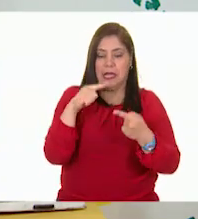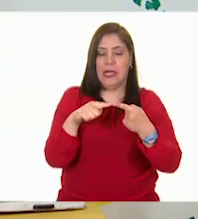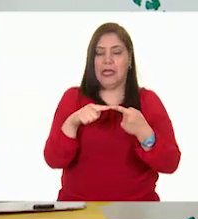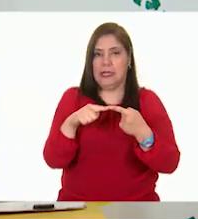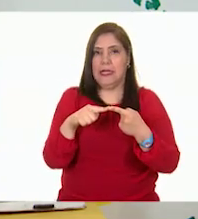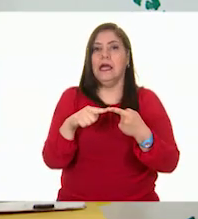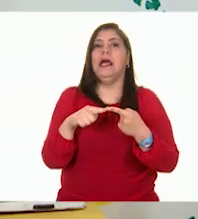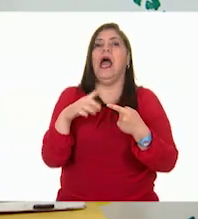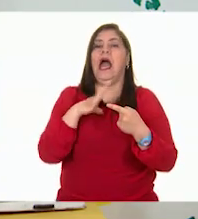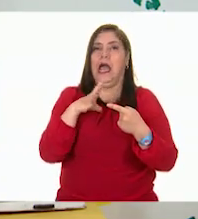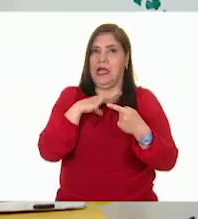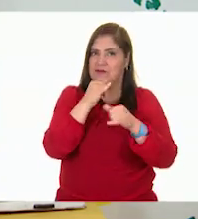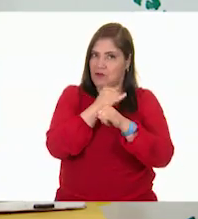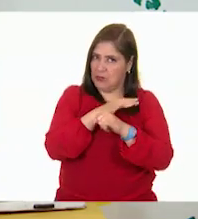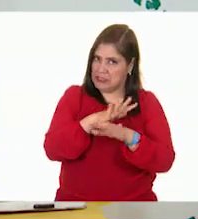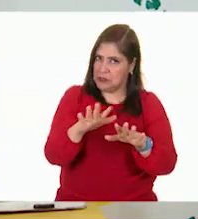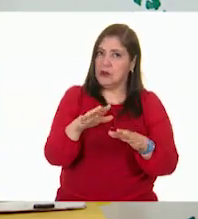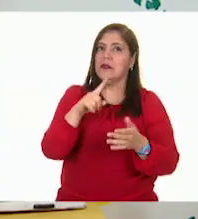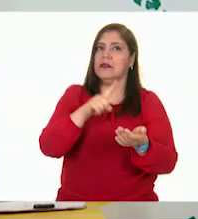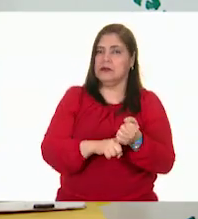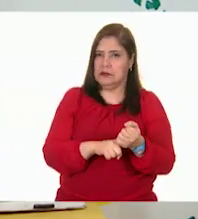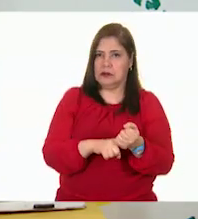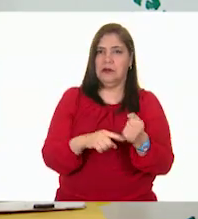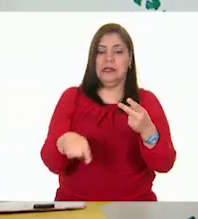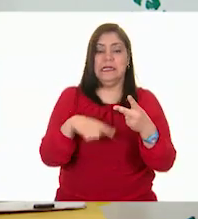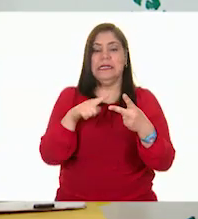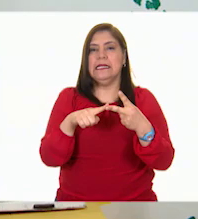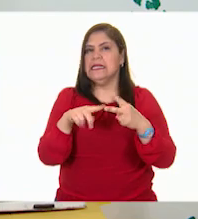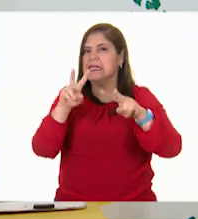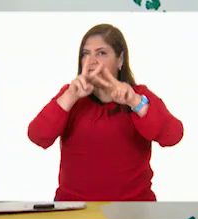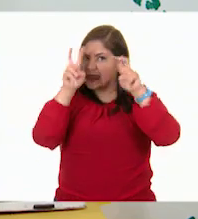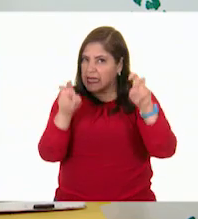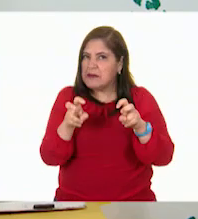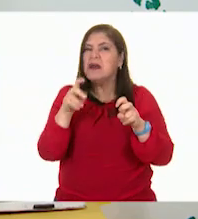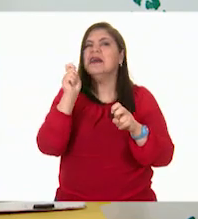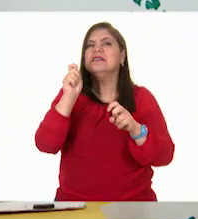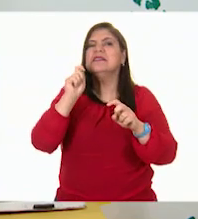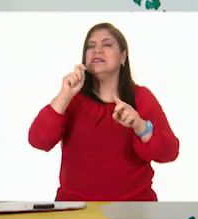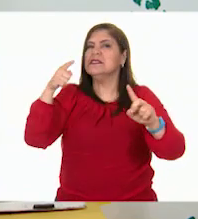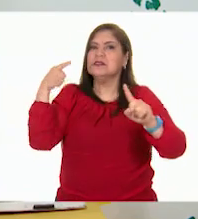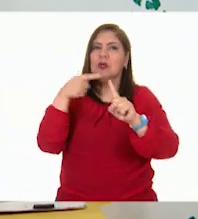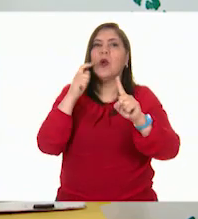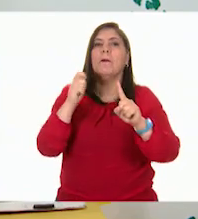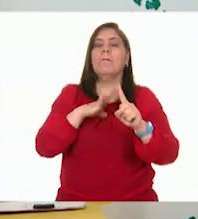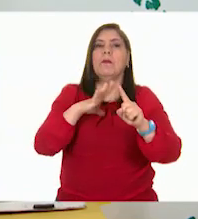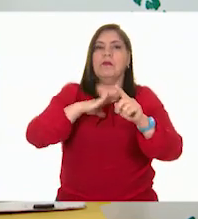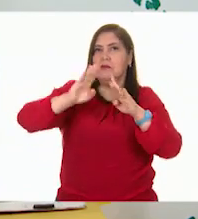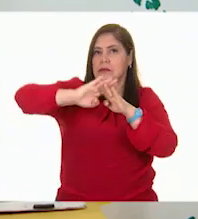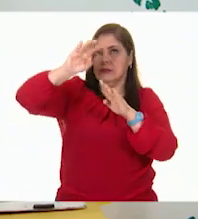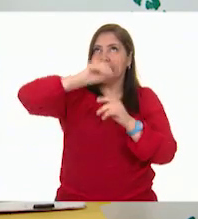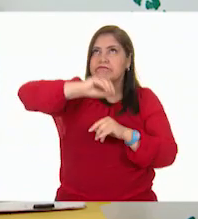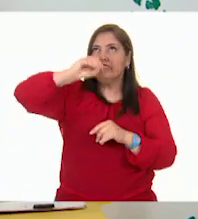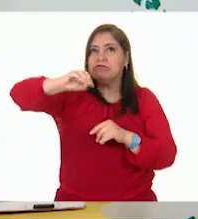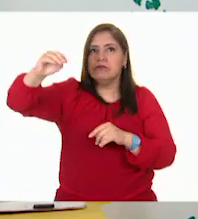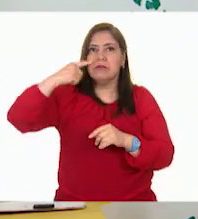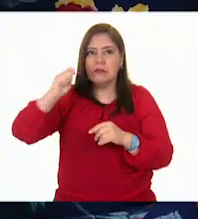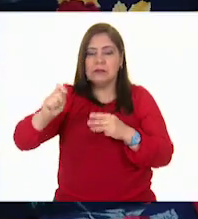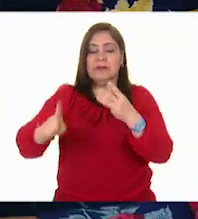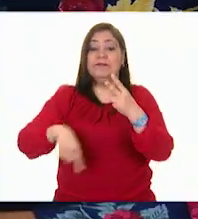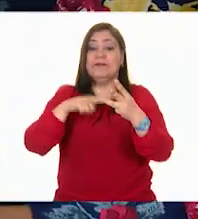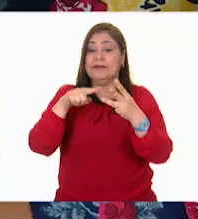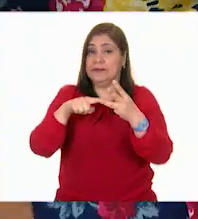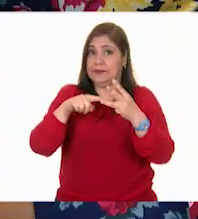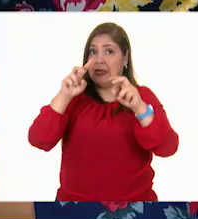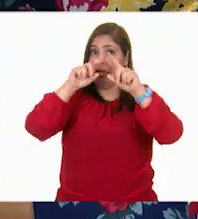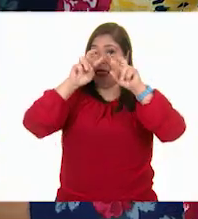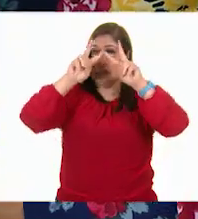texto informativo, ¿verdad? El tema es acerca de la migración. Ajá. El título de nuestro